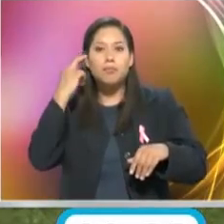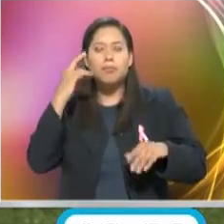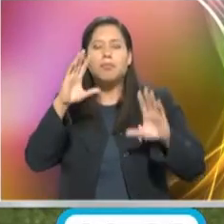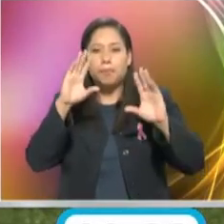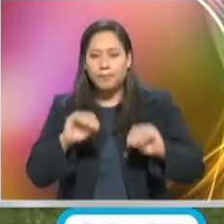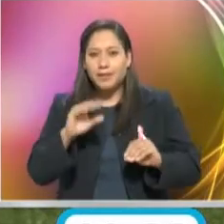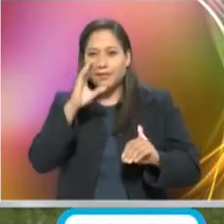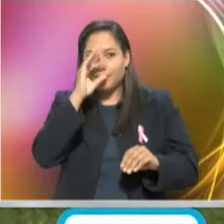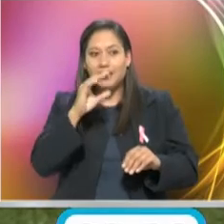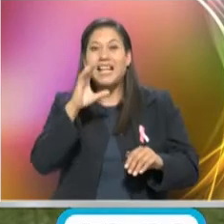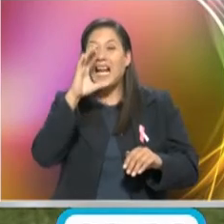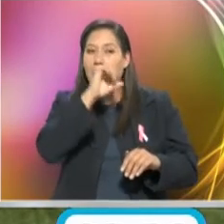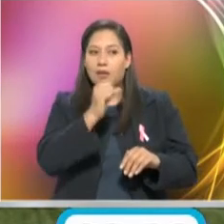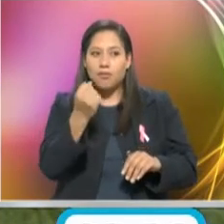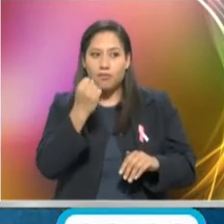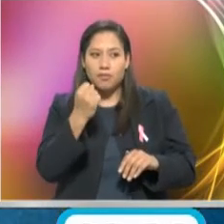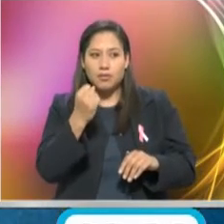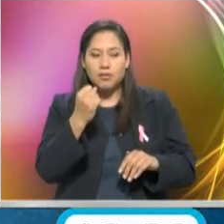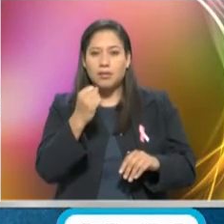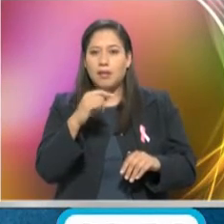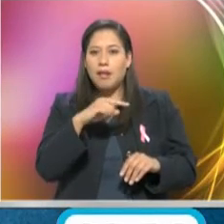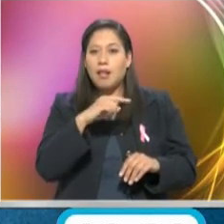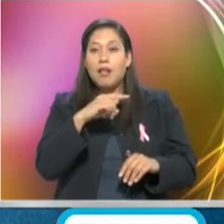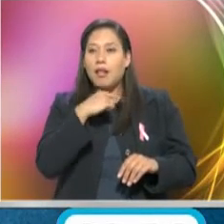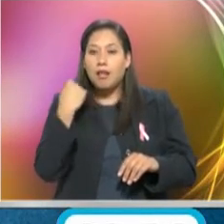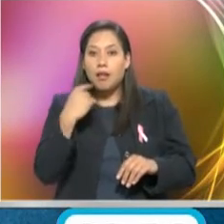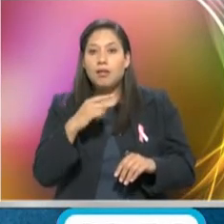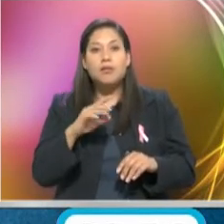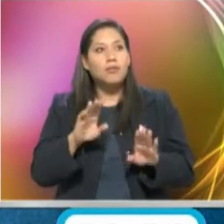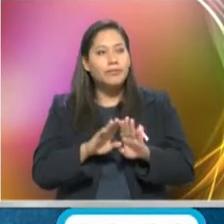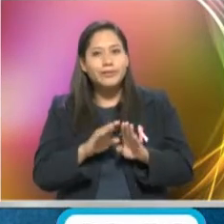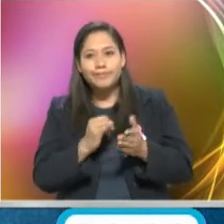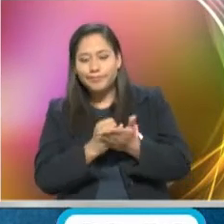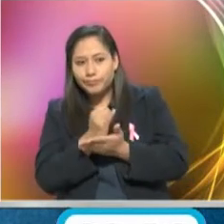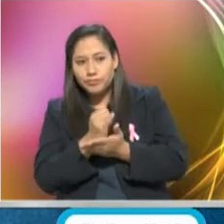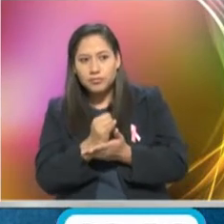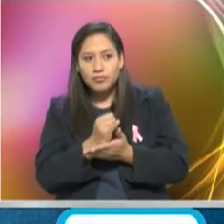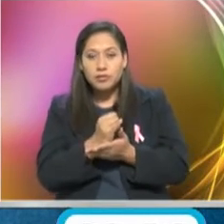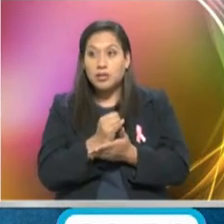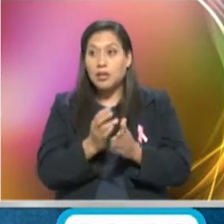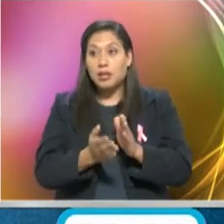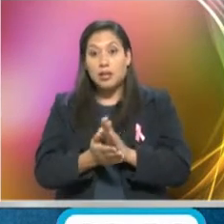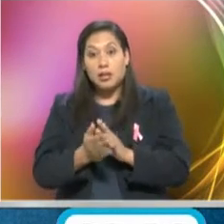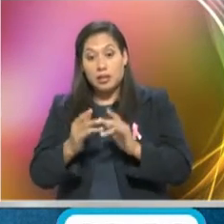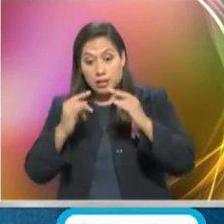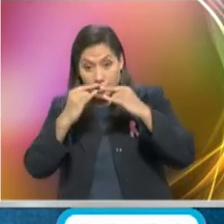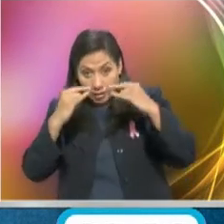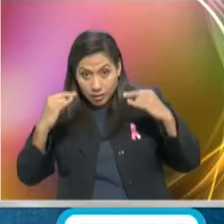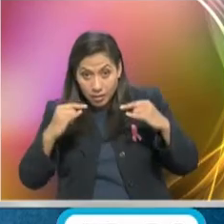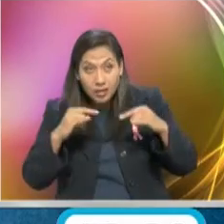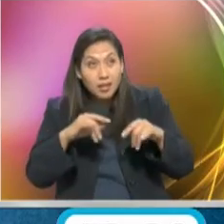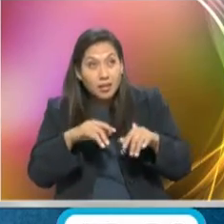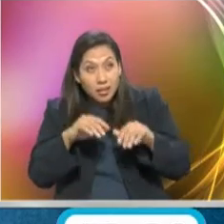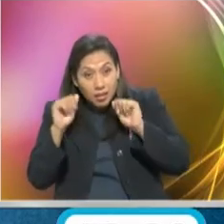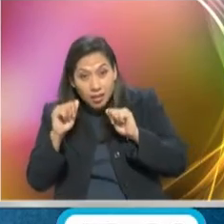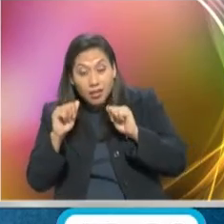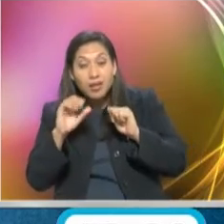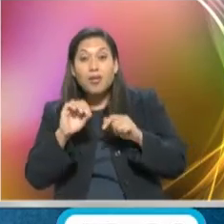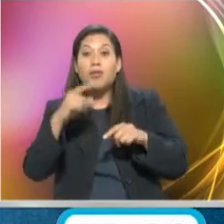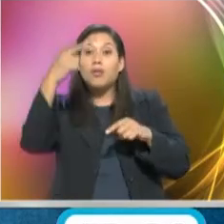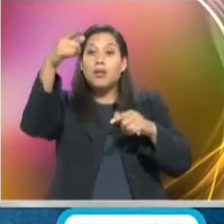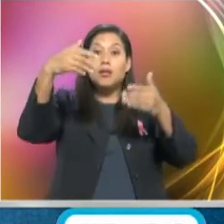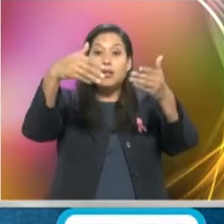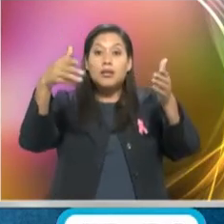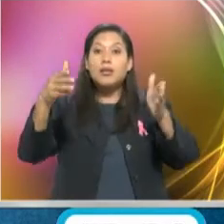descompone porque el calor era muy, muy fuerte, y entonces era tomar la decisión de o me regresaba a mi tienda o me iba al otro ring que me